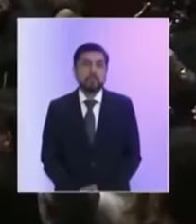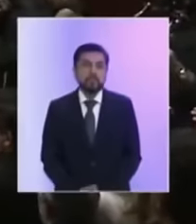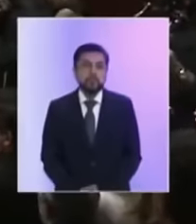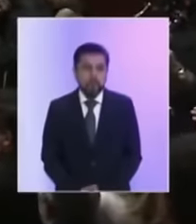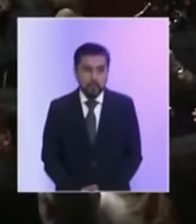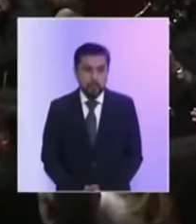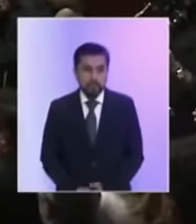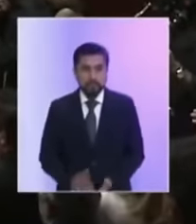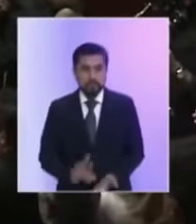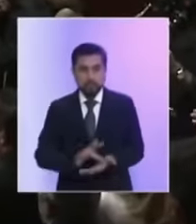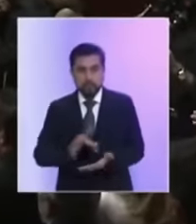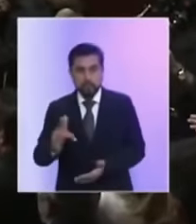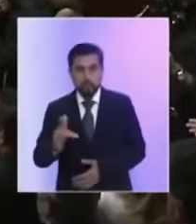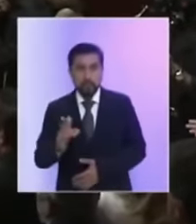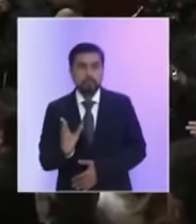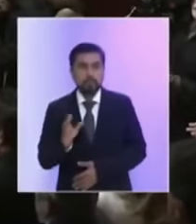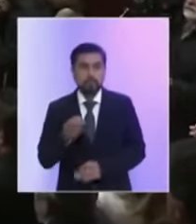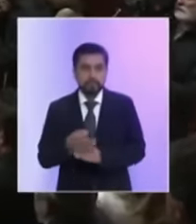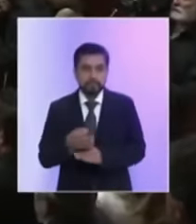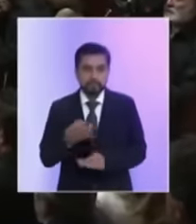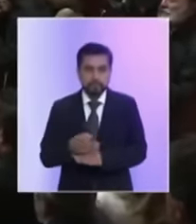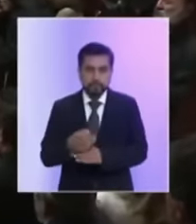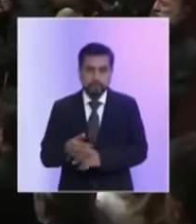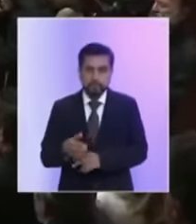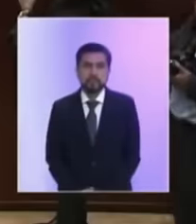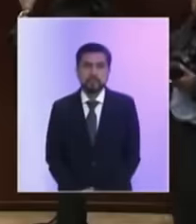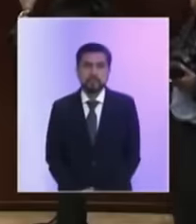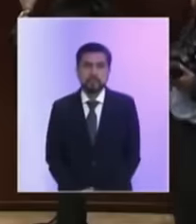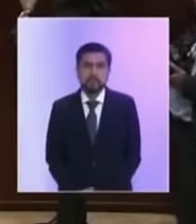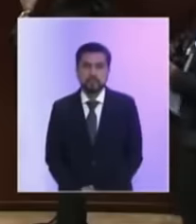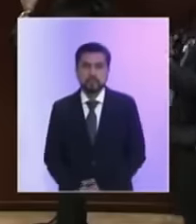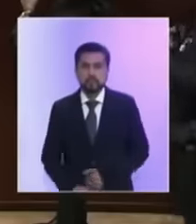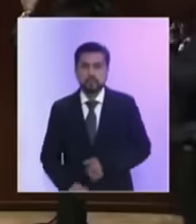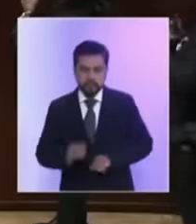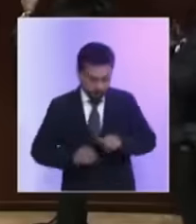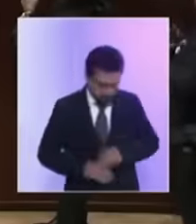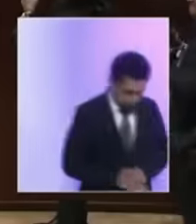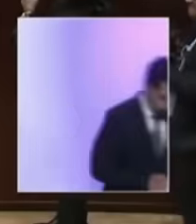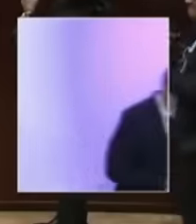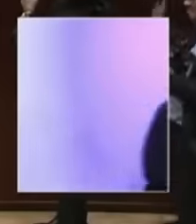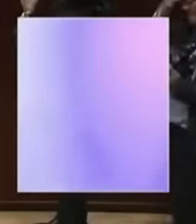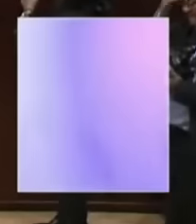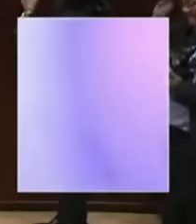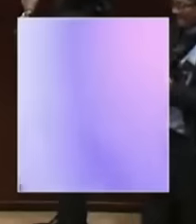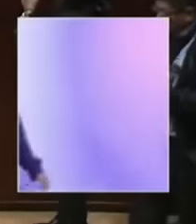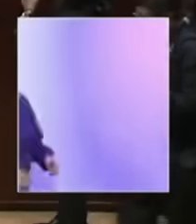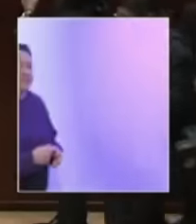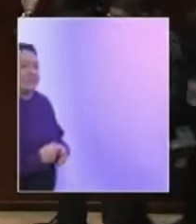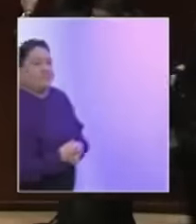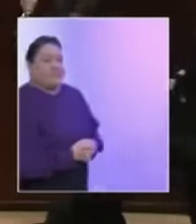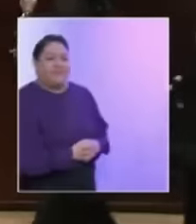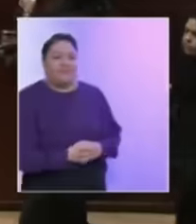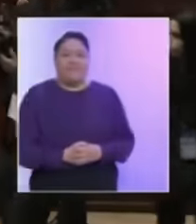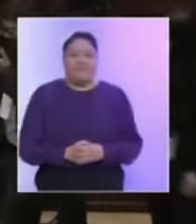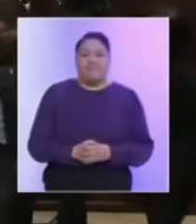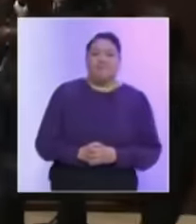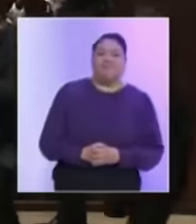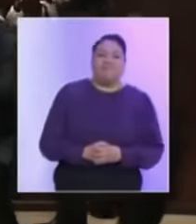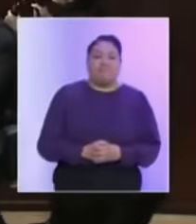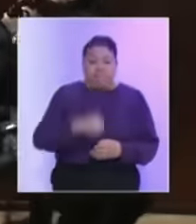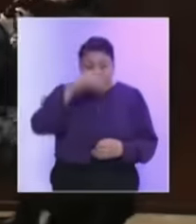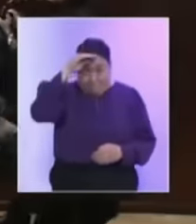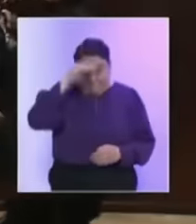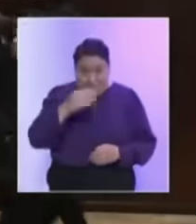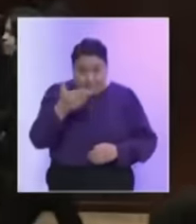Antes de pedirle que pase a recibir su constancia, señora presidenta electa Claudia Sheinbaum